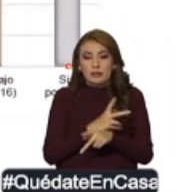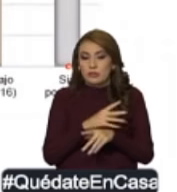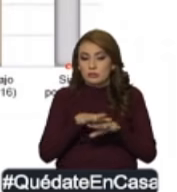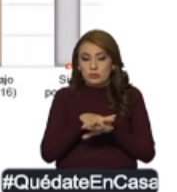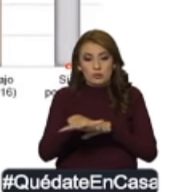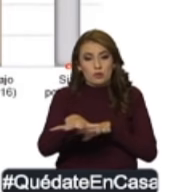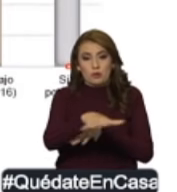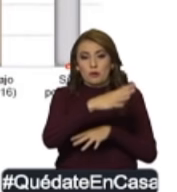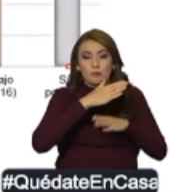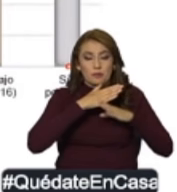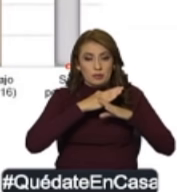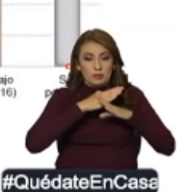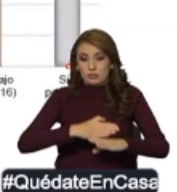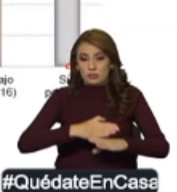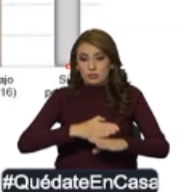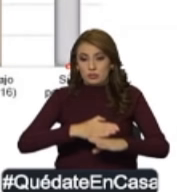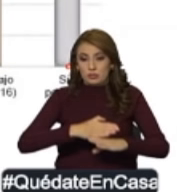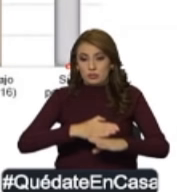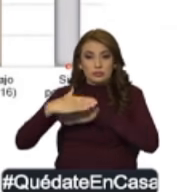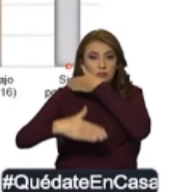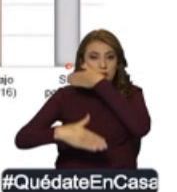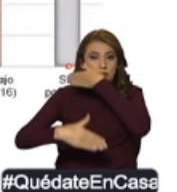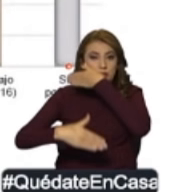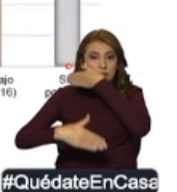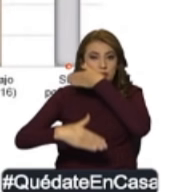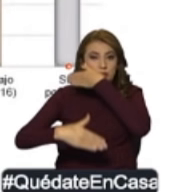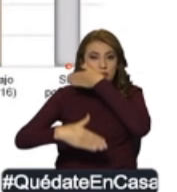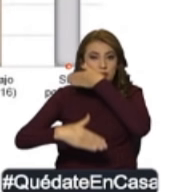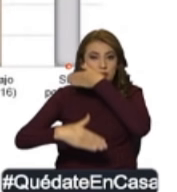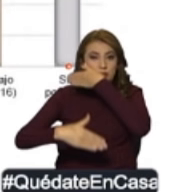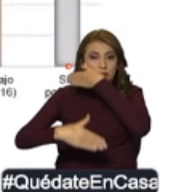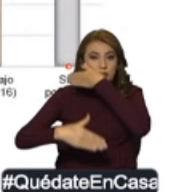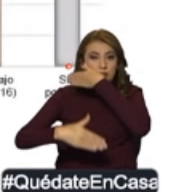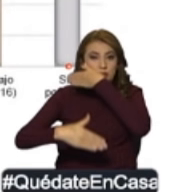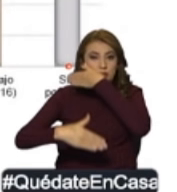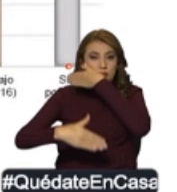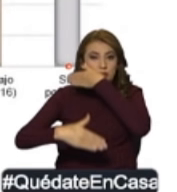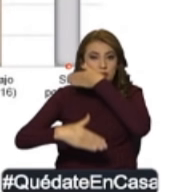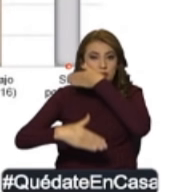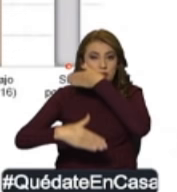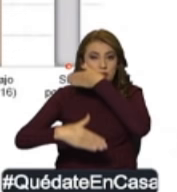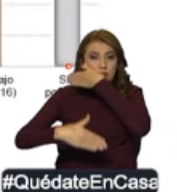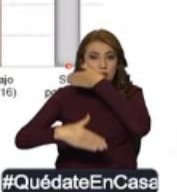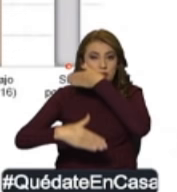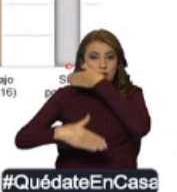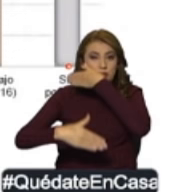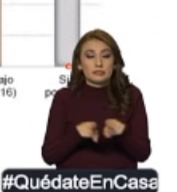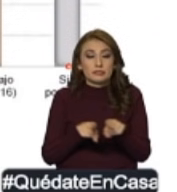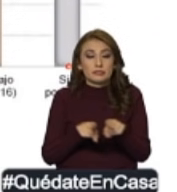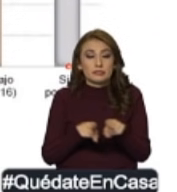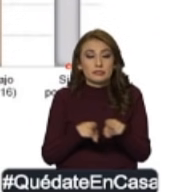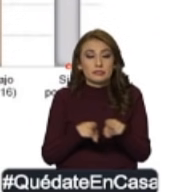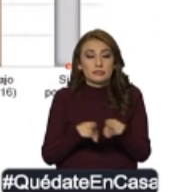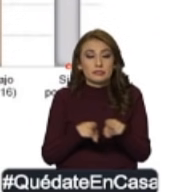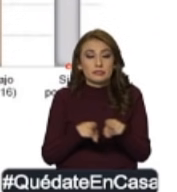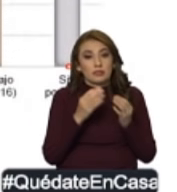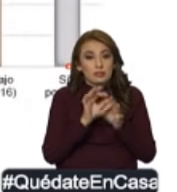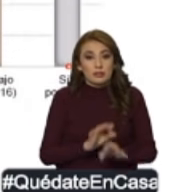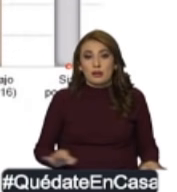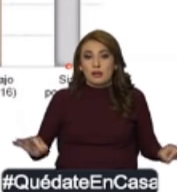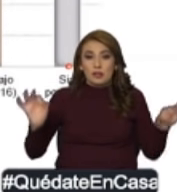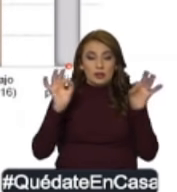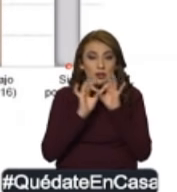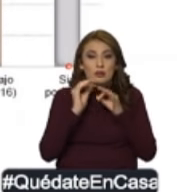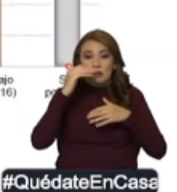a la prevención y a la promoción de control en cada uno de estos conglomerados, y así de ese modo fortalecer la capacidad